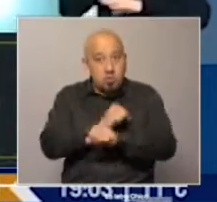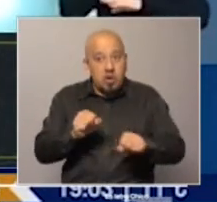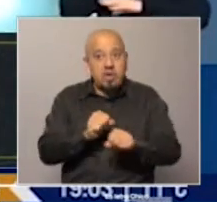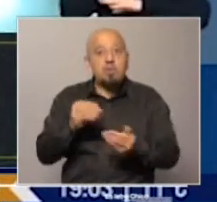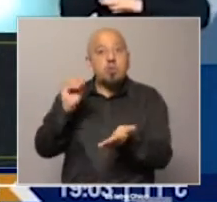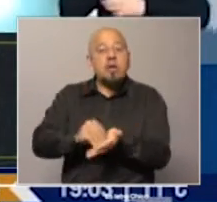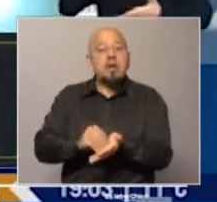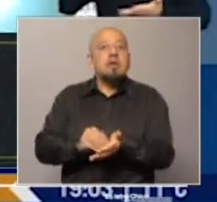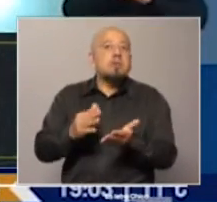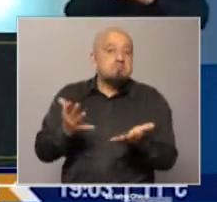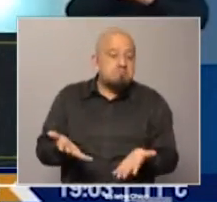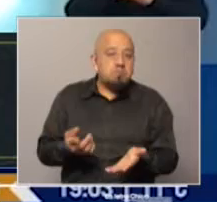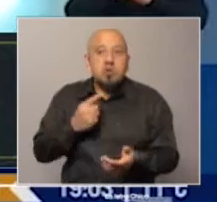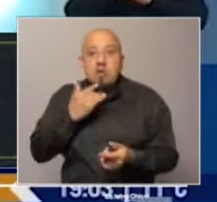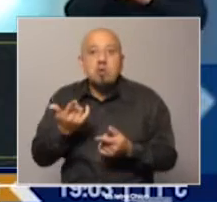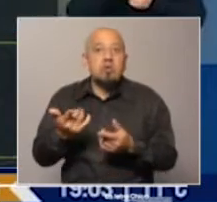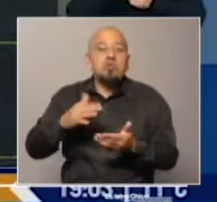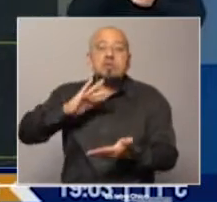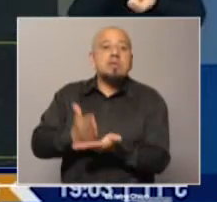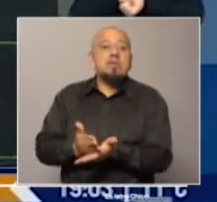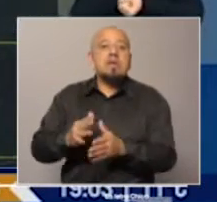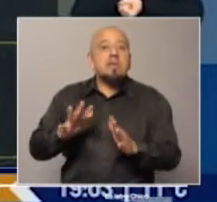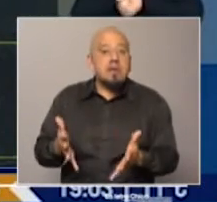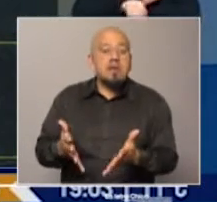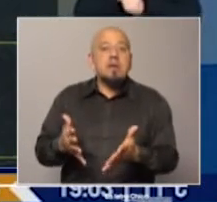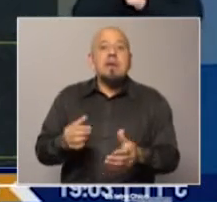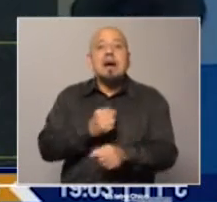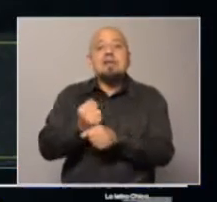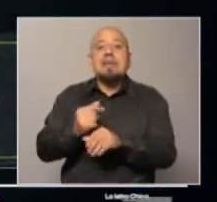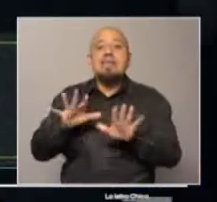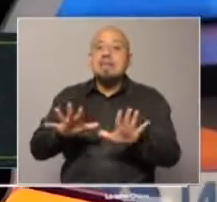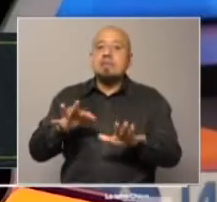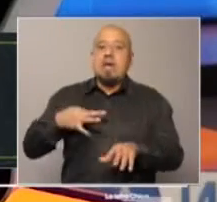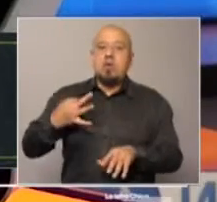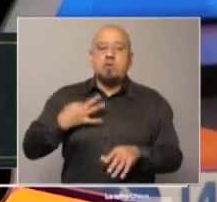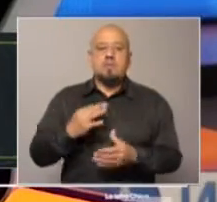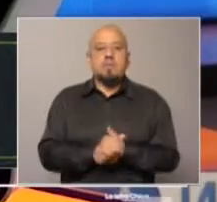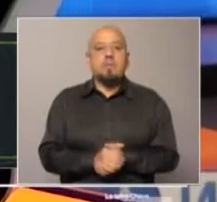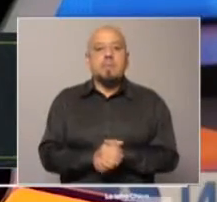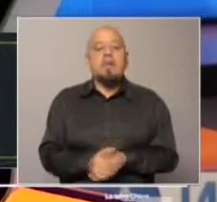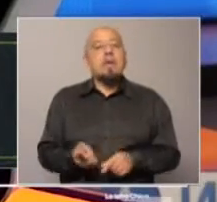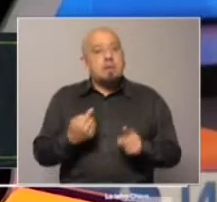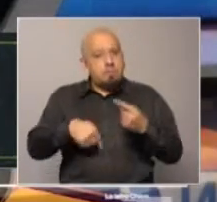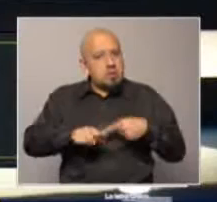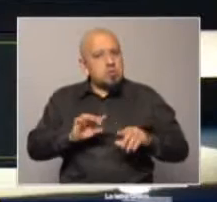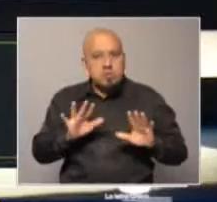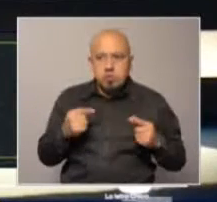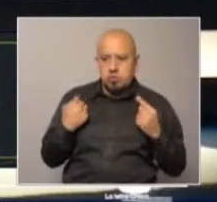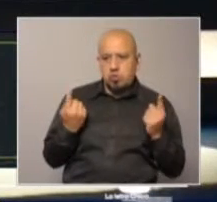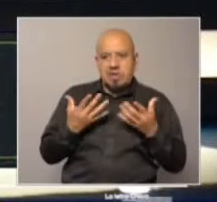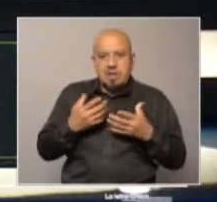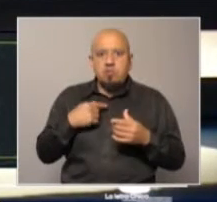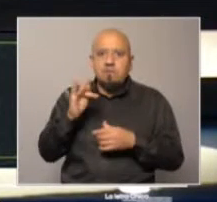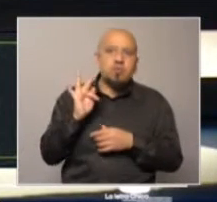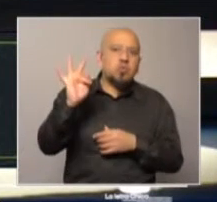ameritar una sentencia de hasta 10 años. Pero si queremos darle un futuro a los jóvenes, lo primero